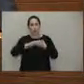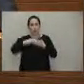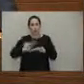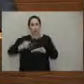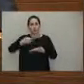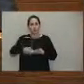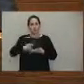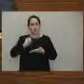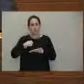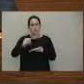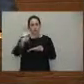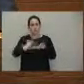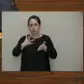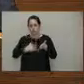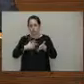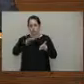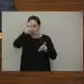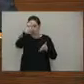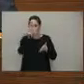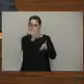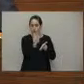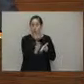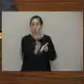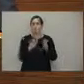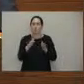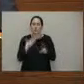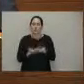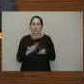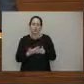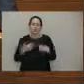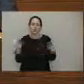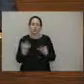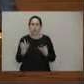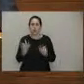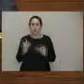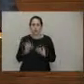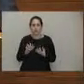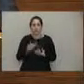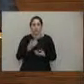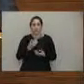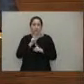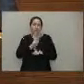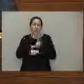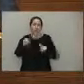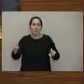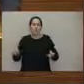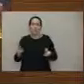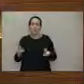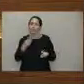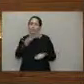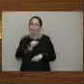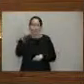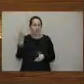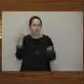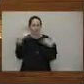importe factorado y su concepto, pero es evidente que esta notificación es, a nuestro modo de ver, manifiestamente